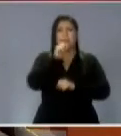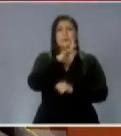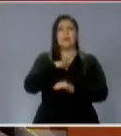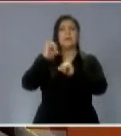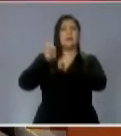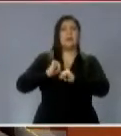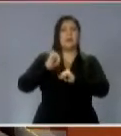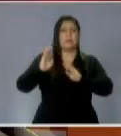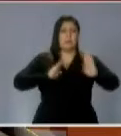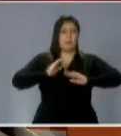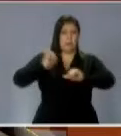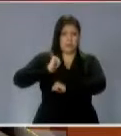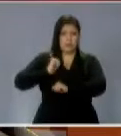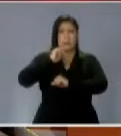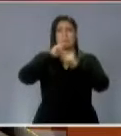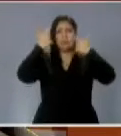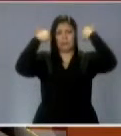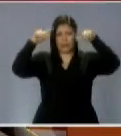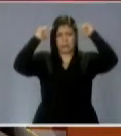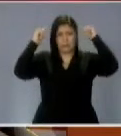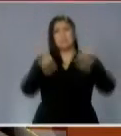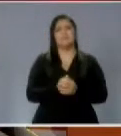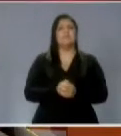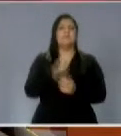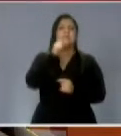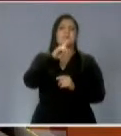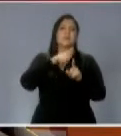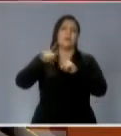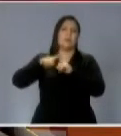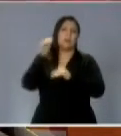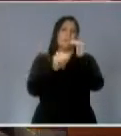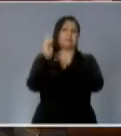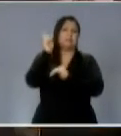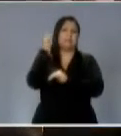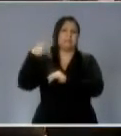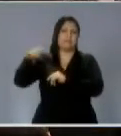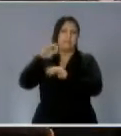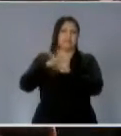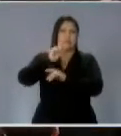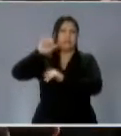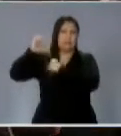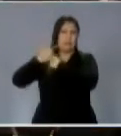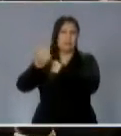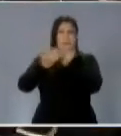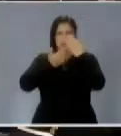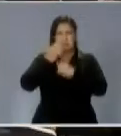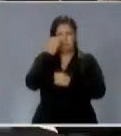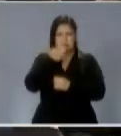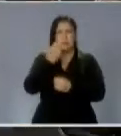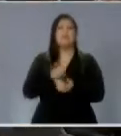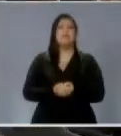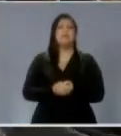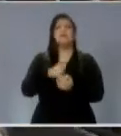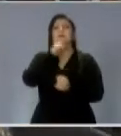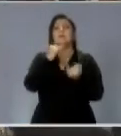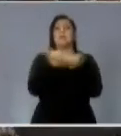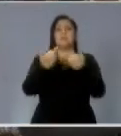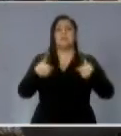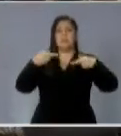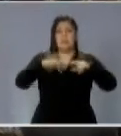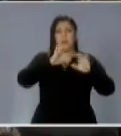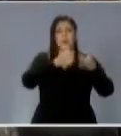prefirió cercar su castillo y desde ahí imaginarse un país como el que hubiera querido y que no hizo